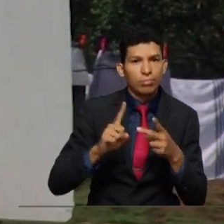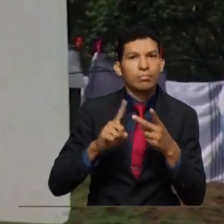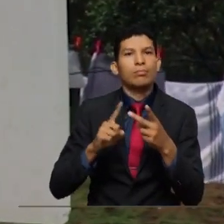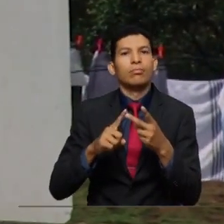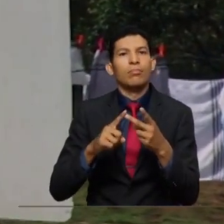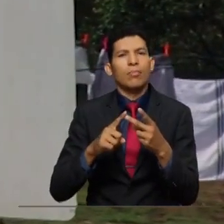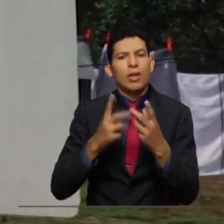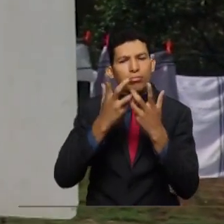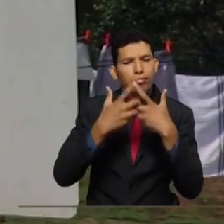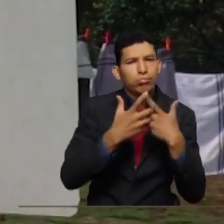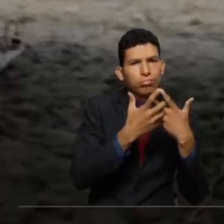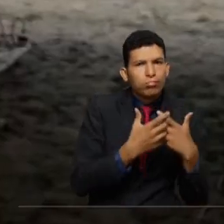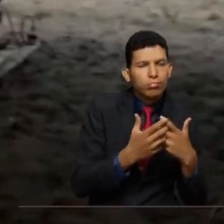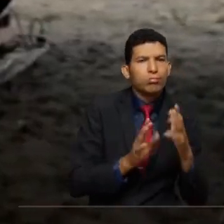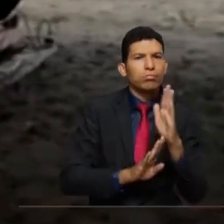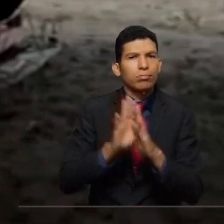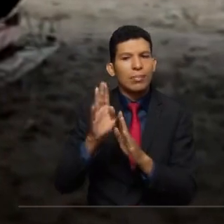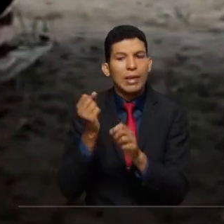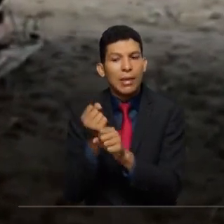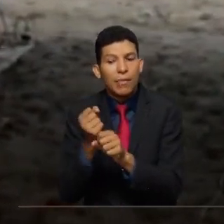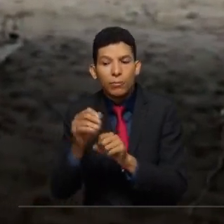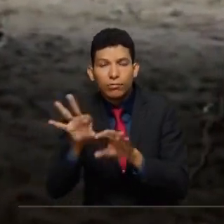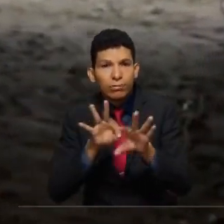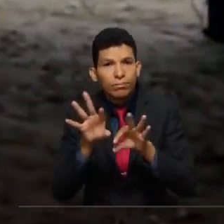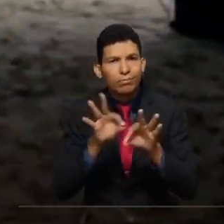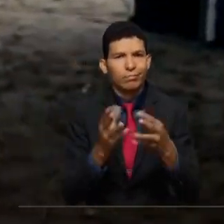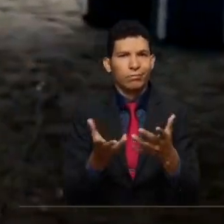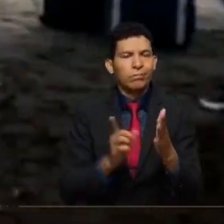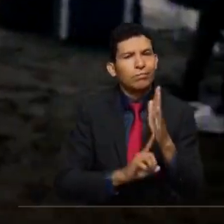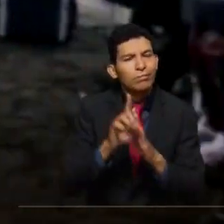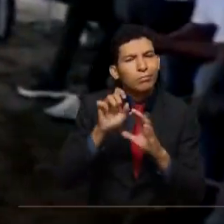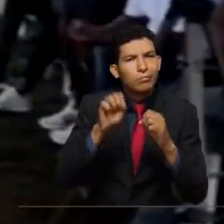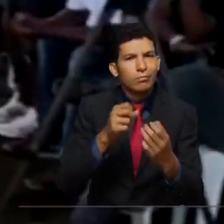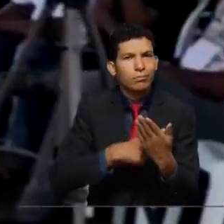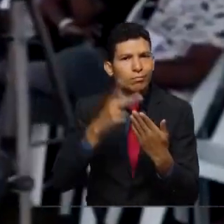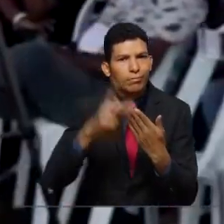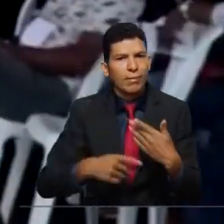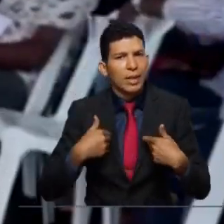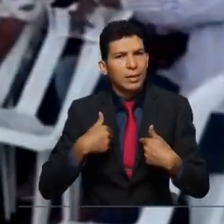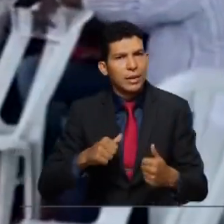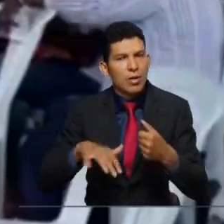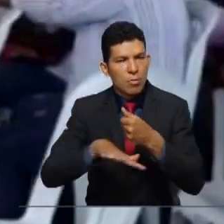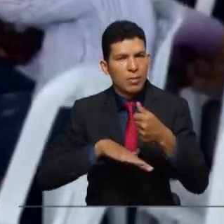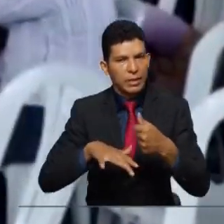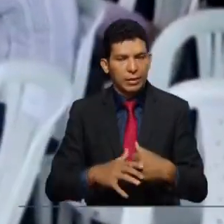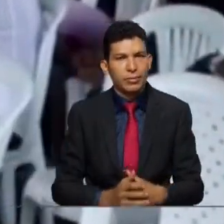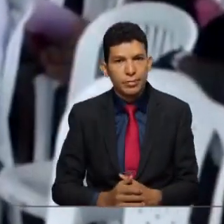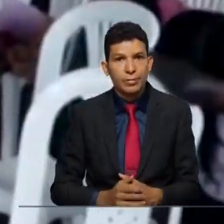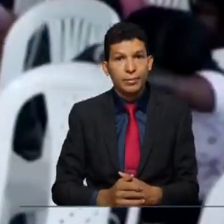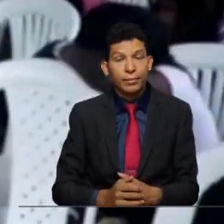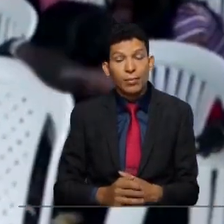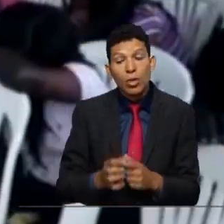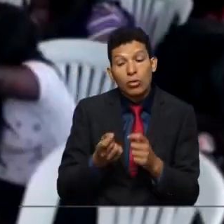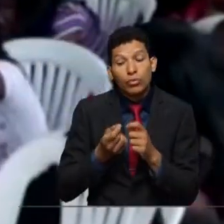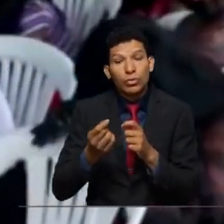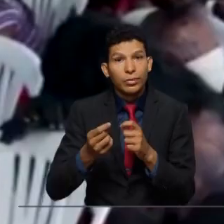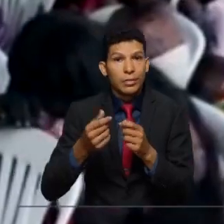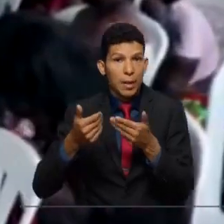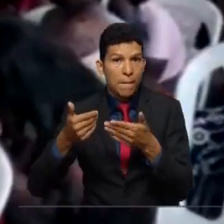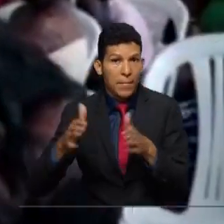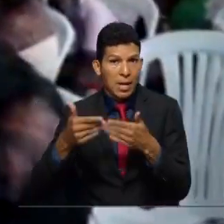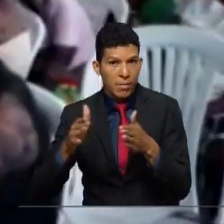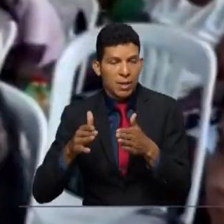de industria, a la generación de empleo, al desarrollo de proyectos de saneamiento básico. Por ser zona fronteriza, las